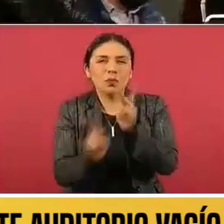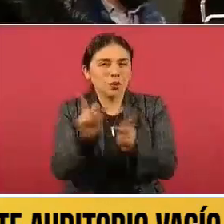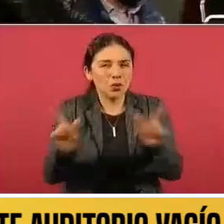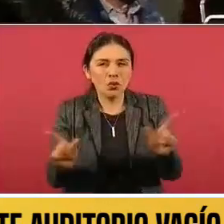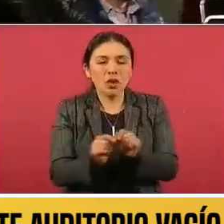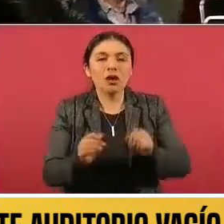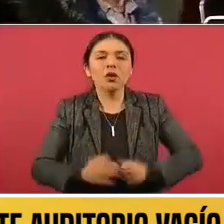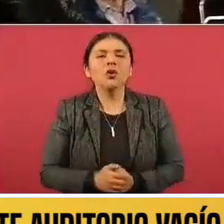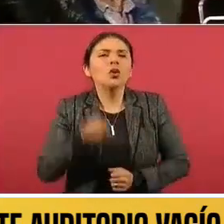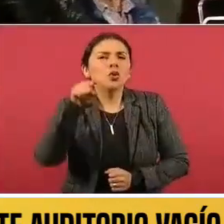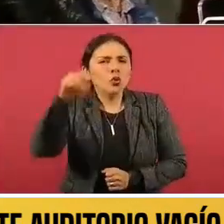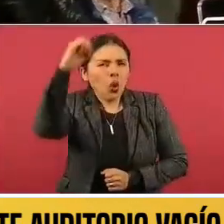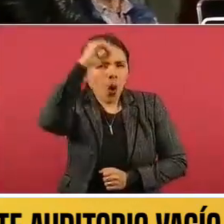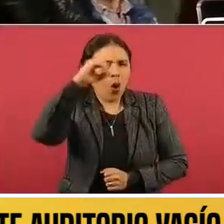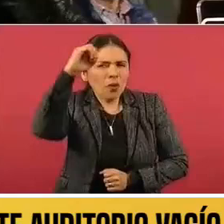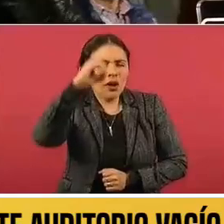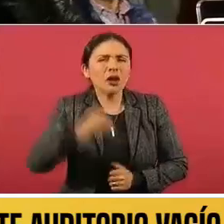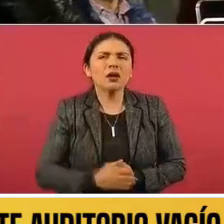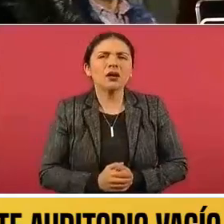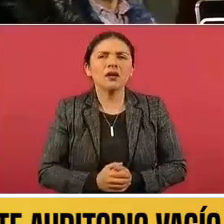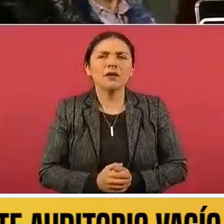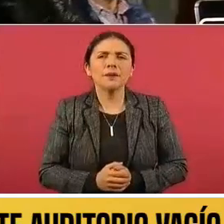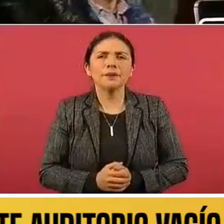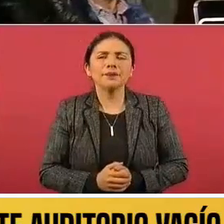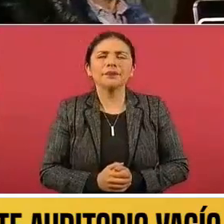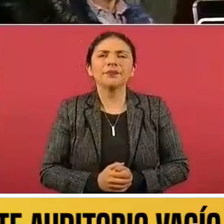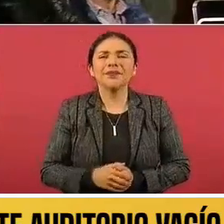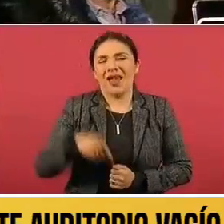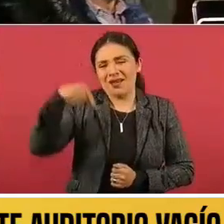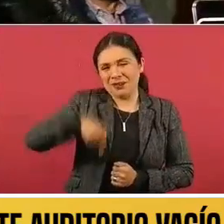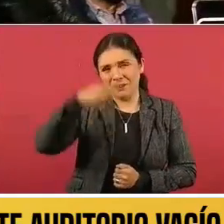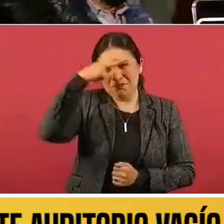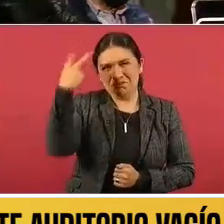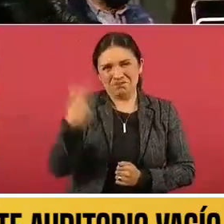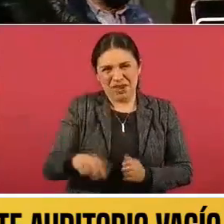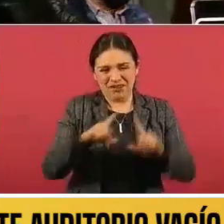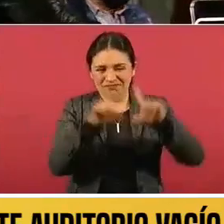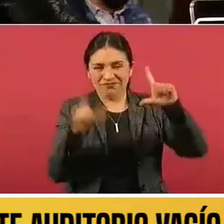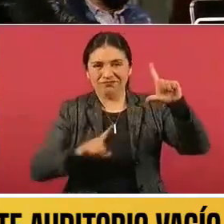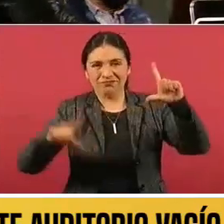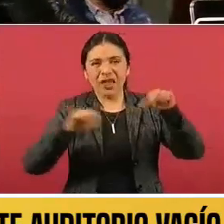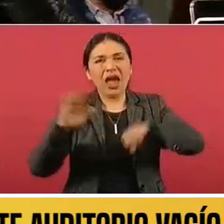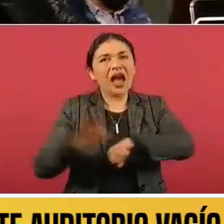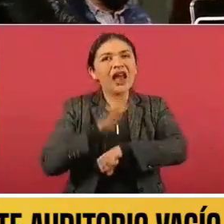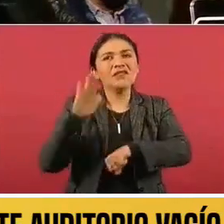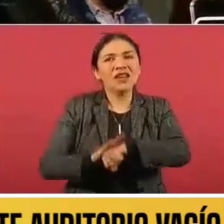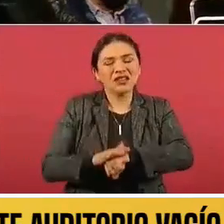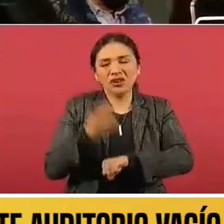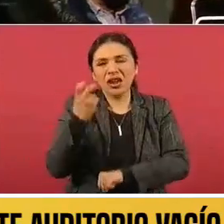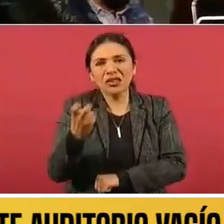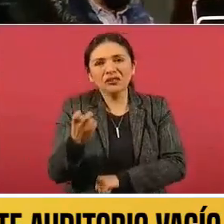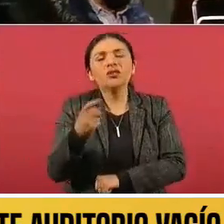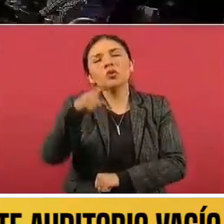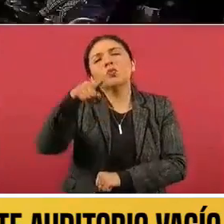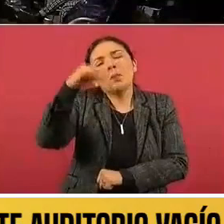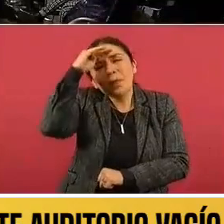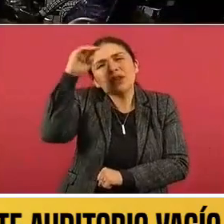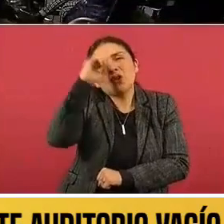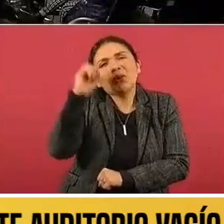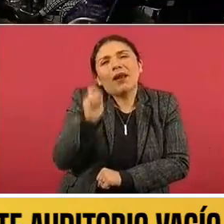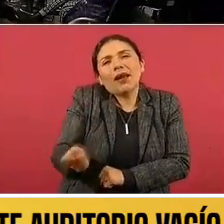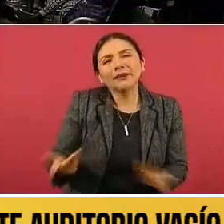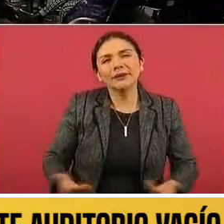qué opina usted de la calificación que se le dio a méxico recientemente y esa sería mi tercera pregunta hacia el presidente